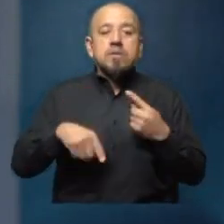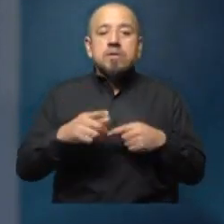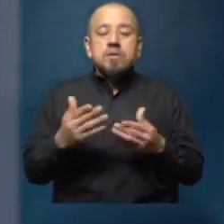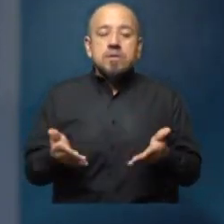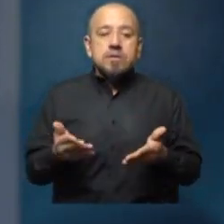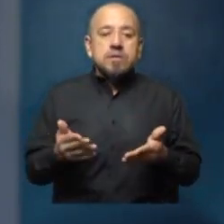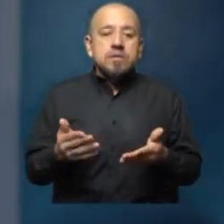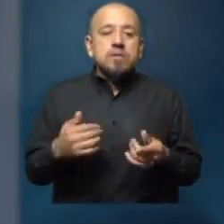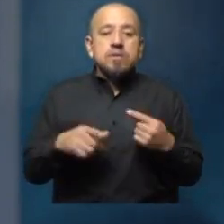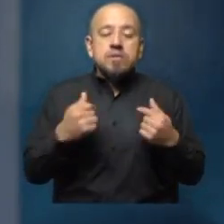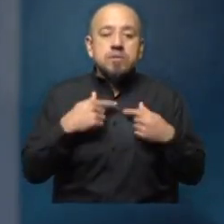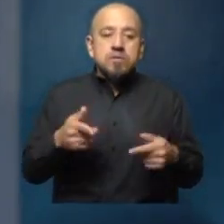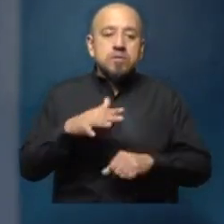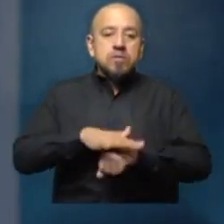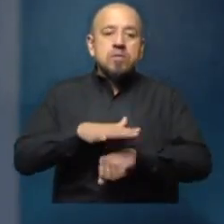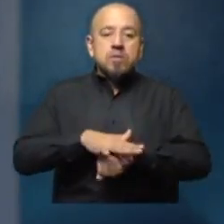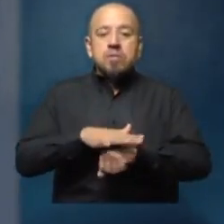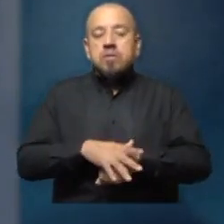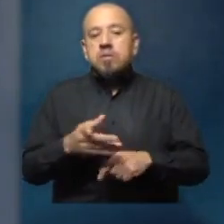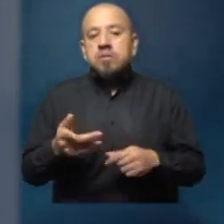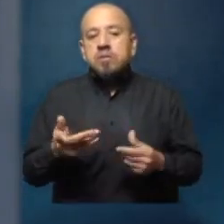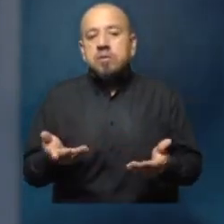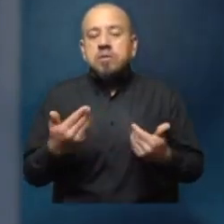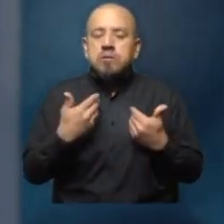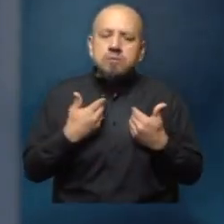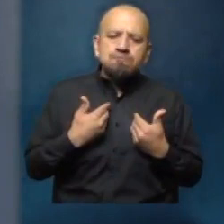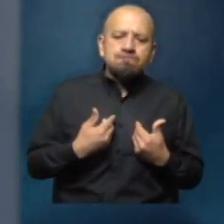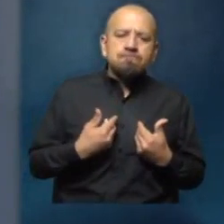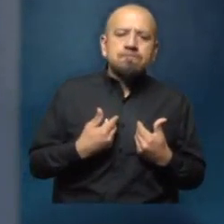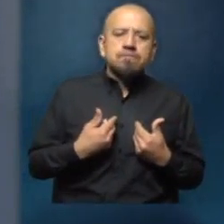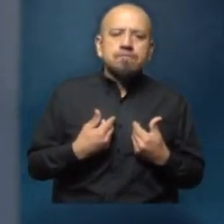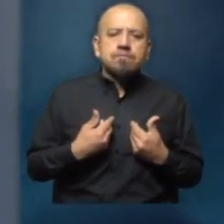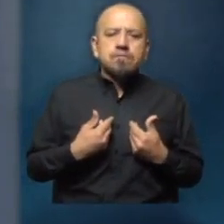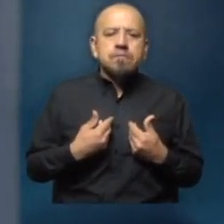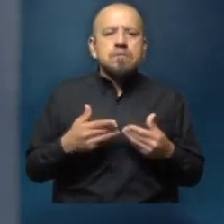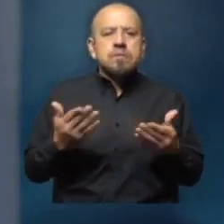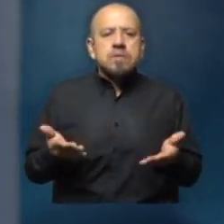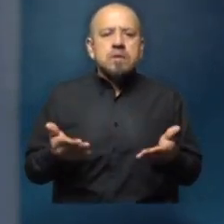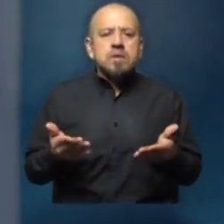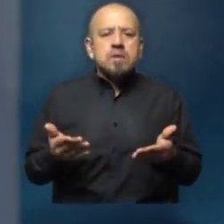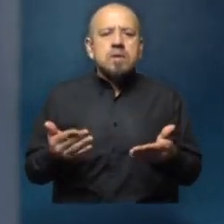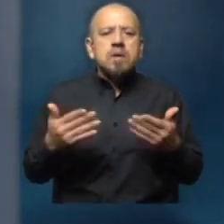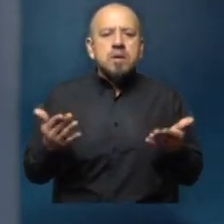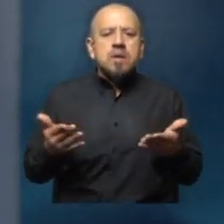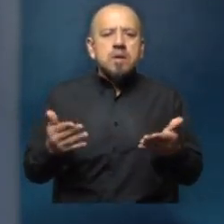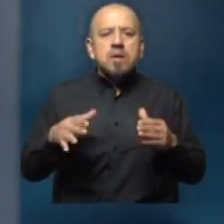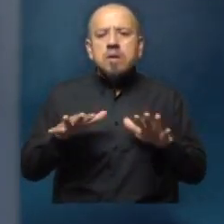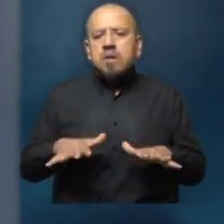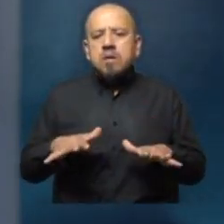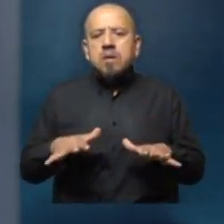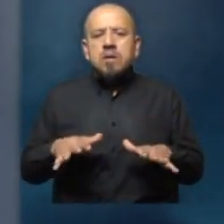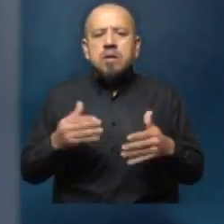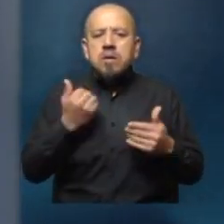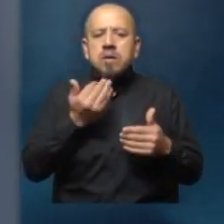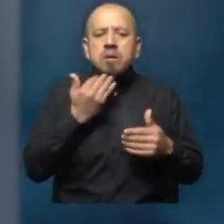como quien dice que no está en un momento muy bajón y de repente dije instintivamente me voy a quedar quieta porque no sé qué